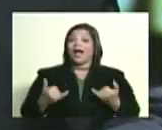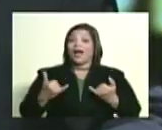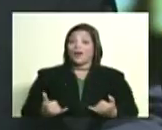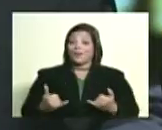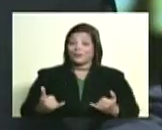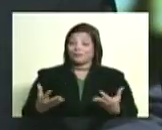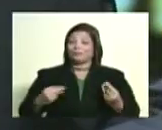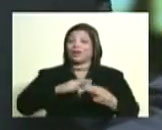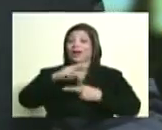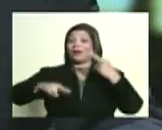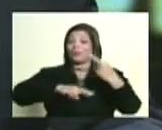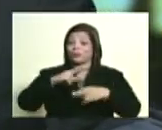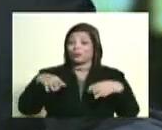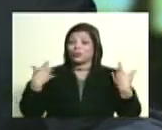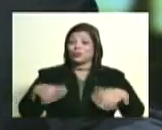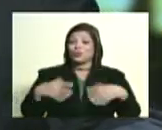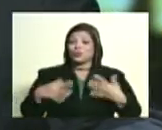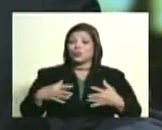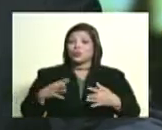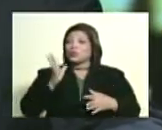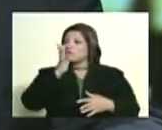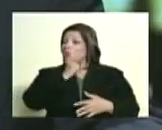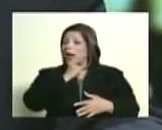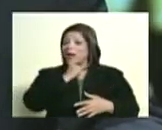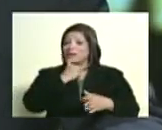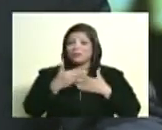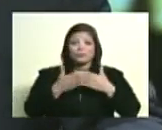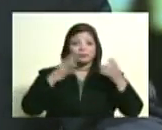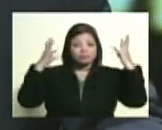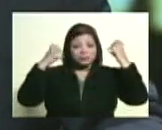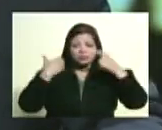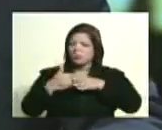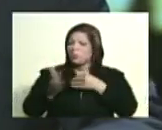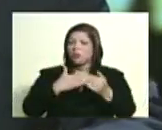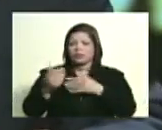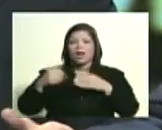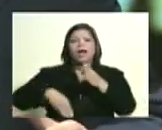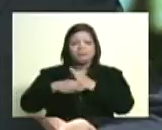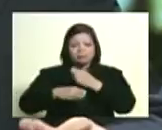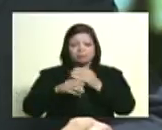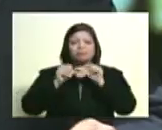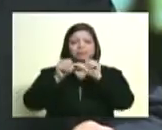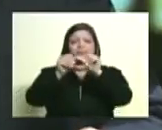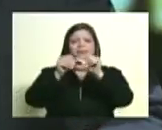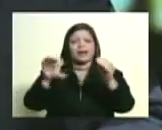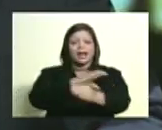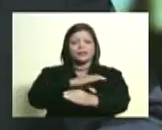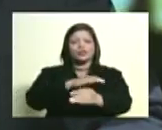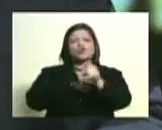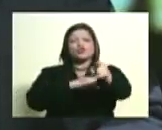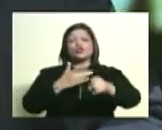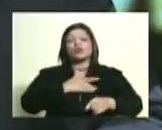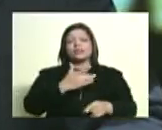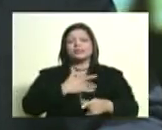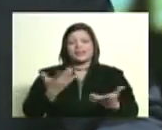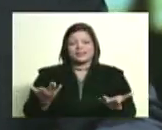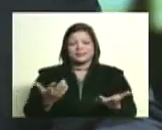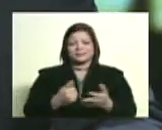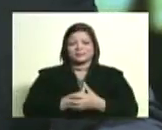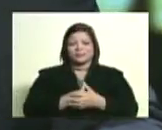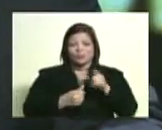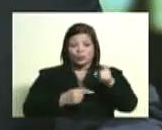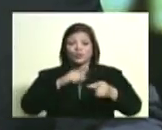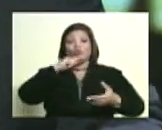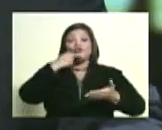Así es. ¿Es así? Así es. Así él no esté físicamente con nosotros. Así es. ¿Cómo ha sido para ti eso, Alí? Porque tú llevas